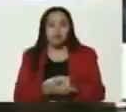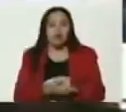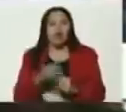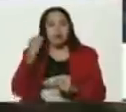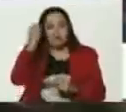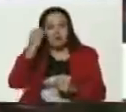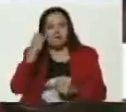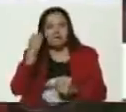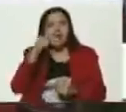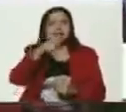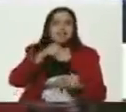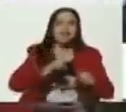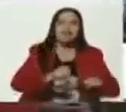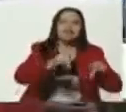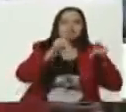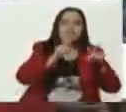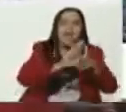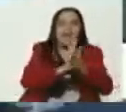oportunidad.